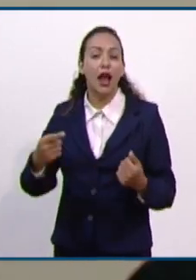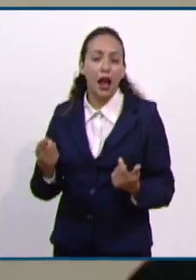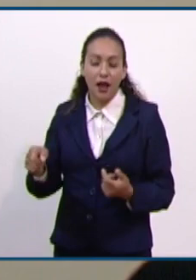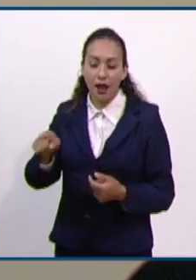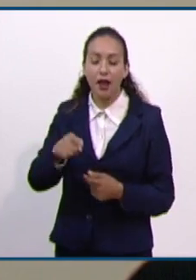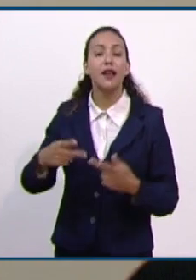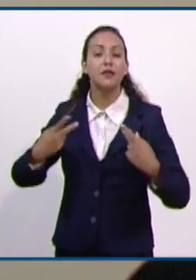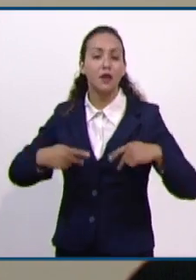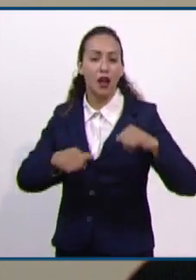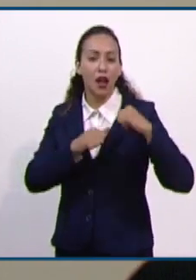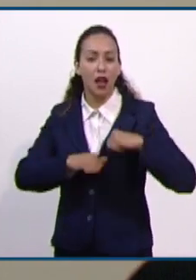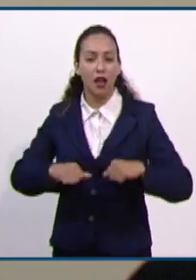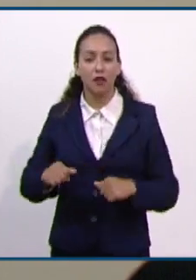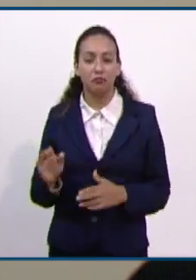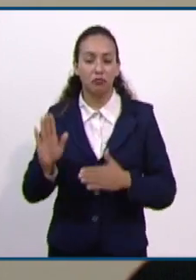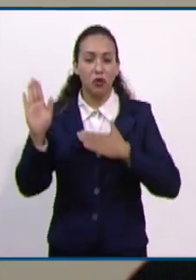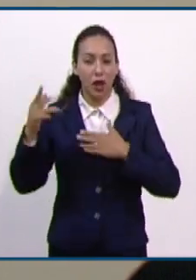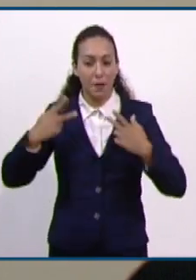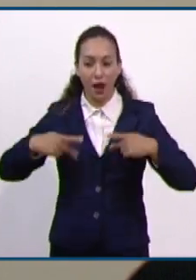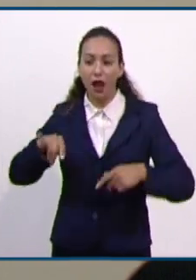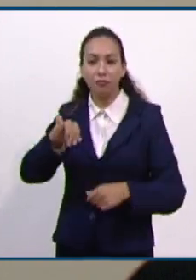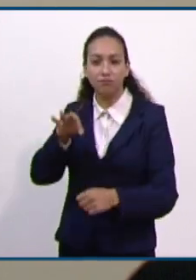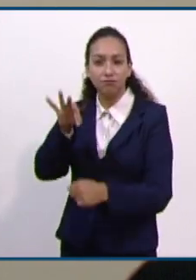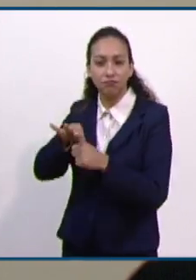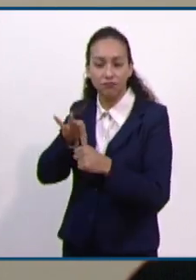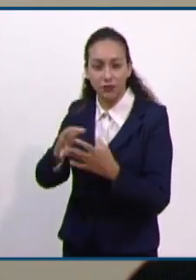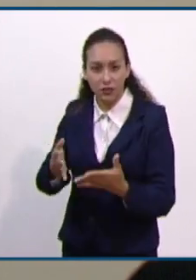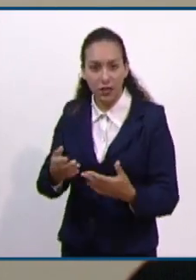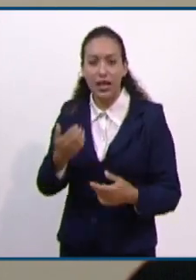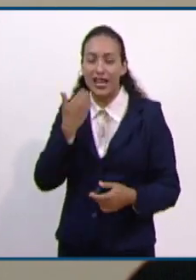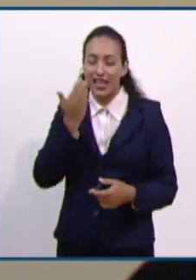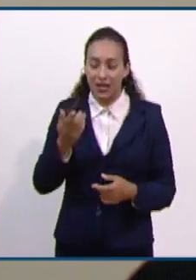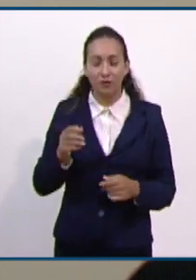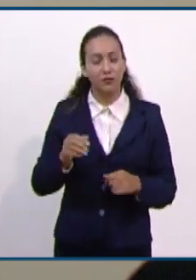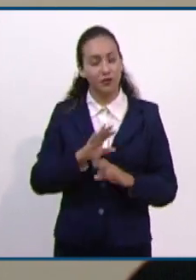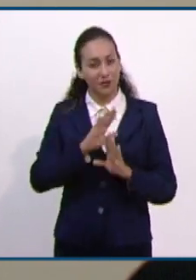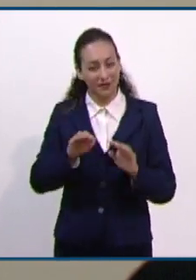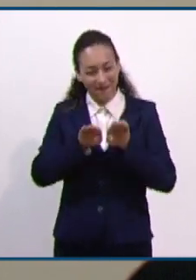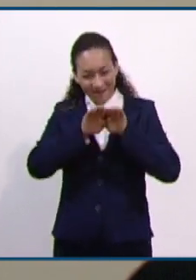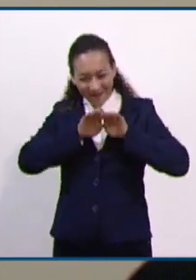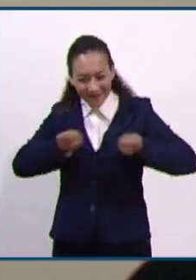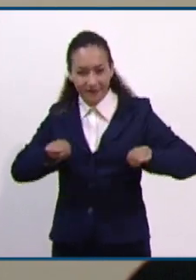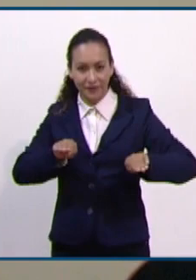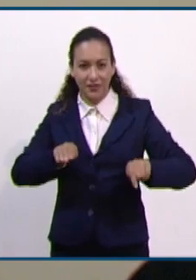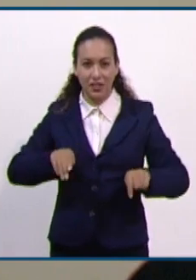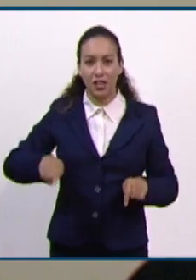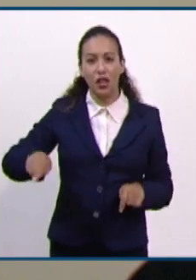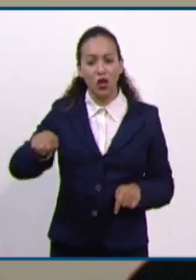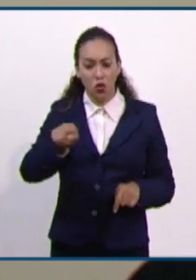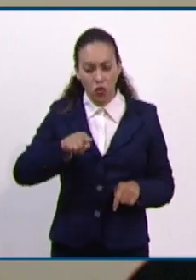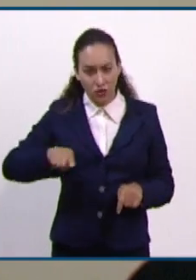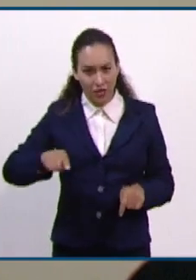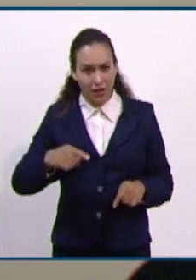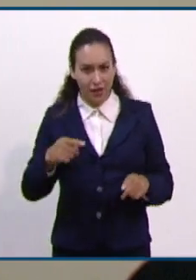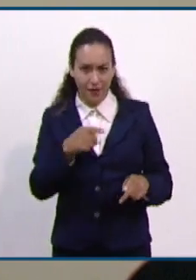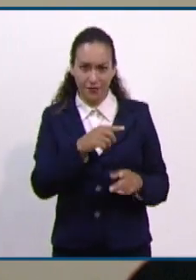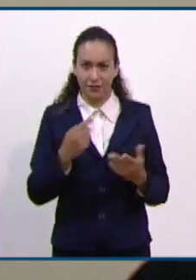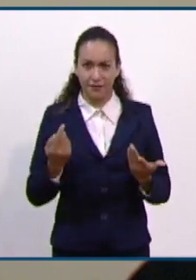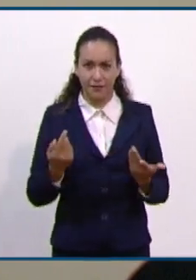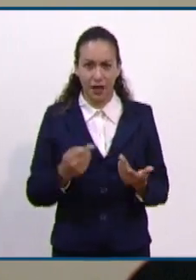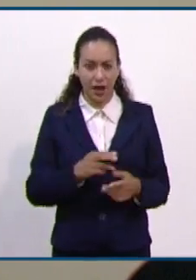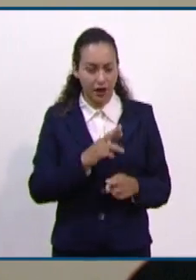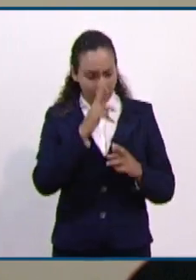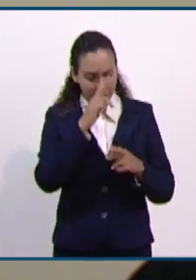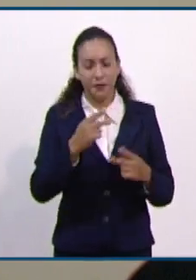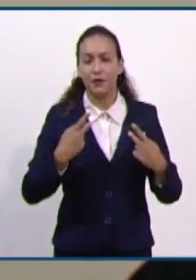electores, y las de los funcionarios judiciales, quienes tenemos un deber no con las personas que nos